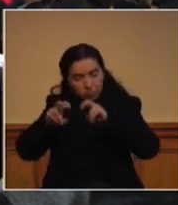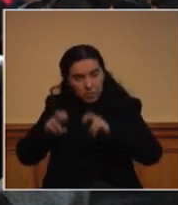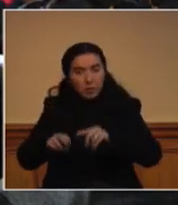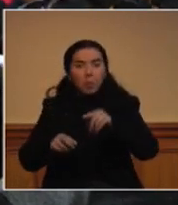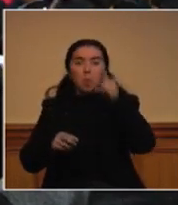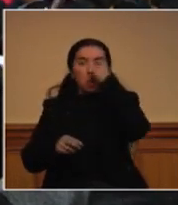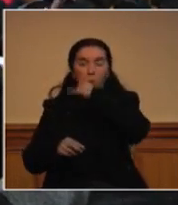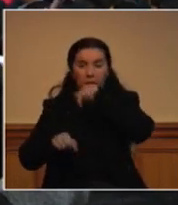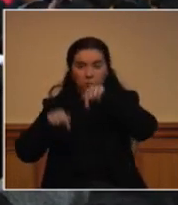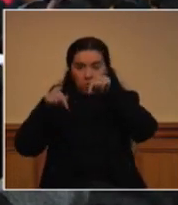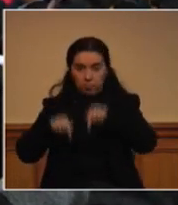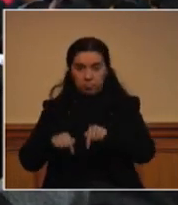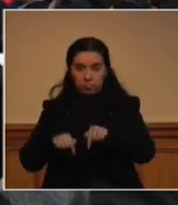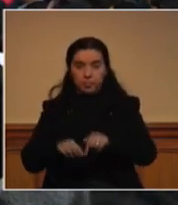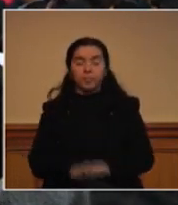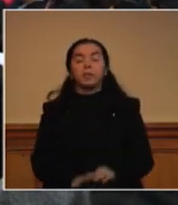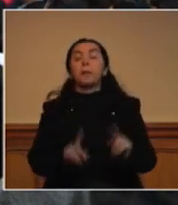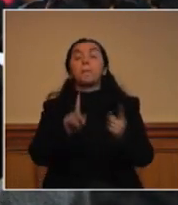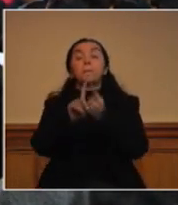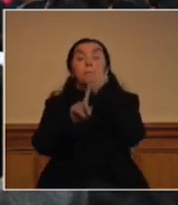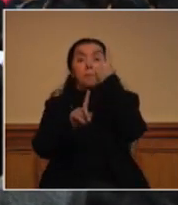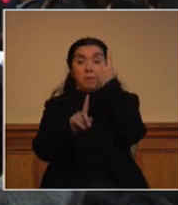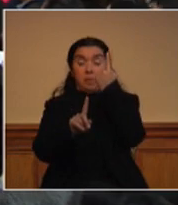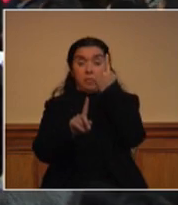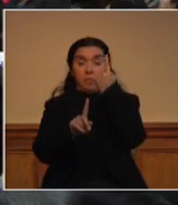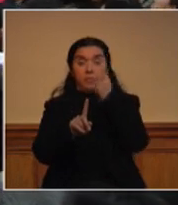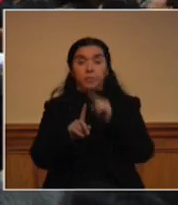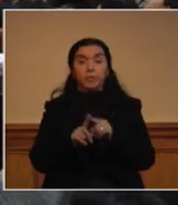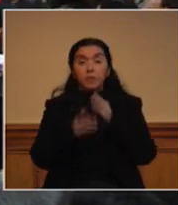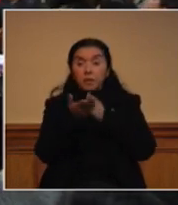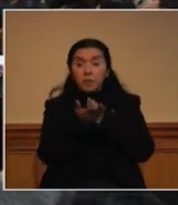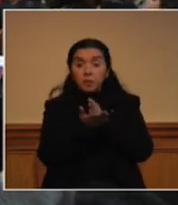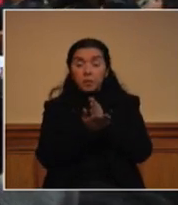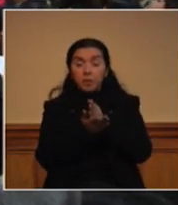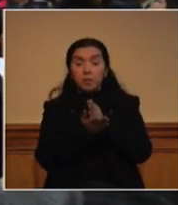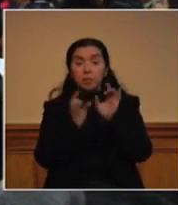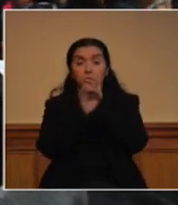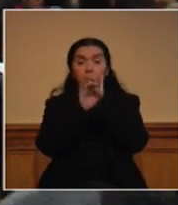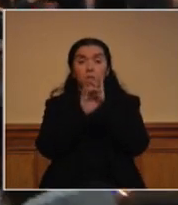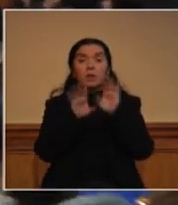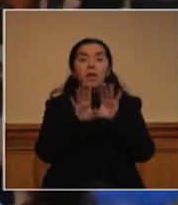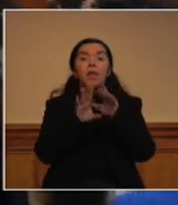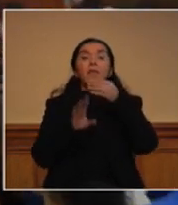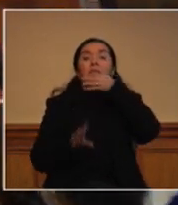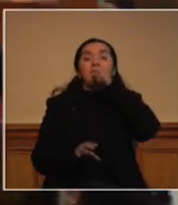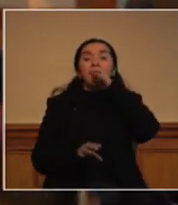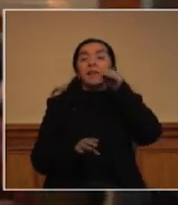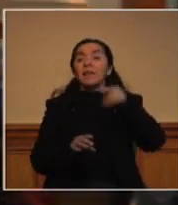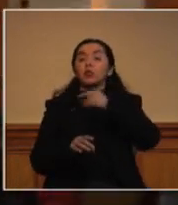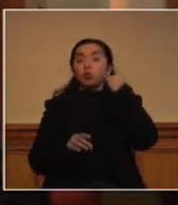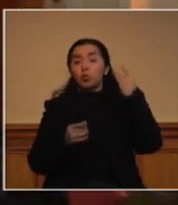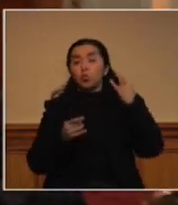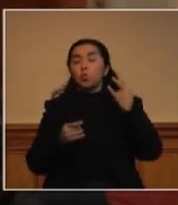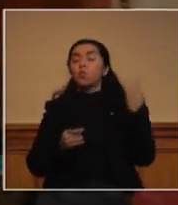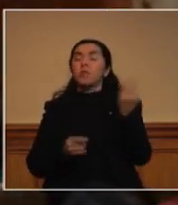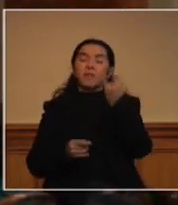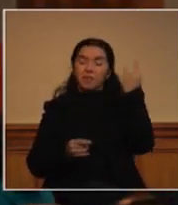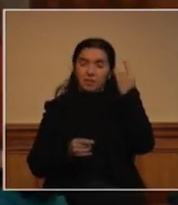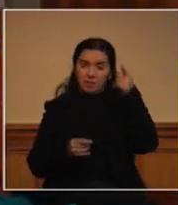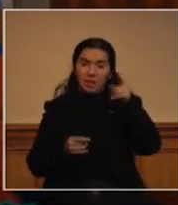actual. En primer lugar, tenemos que partir de la Declaración Universal de los Derechos Humanos de